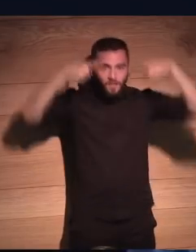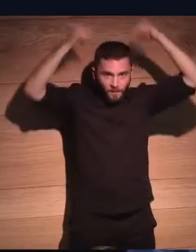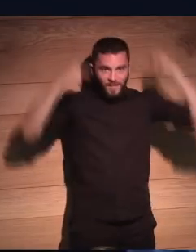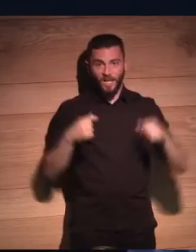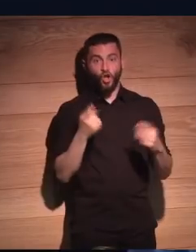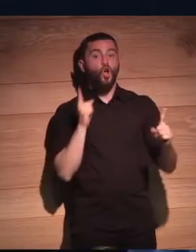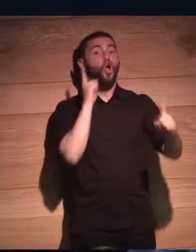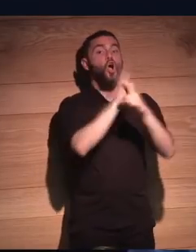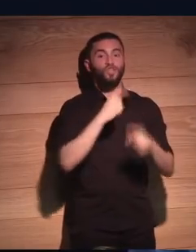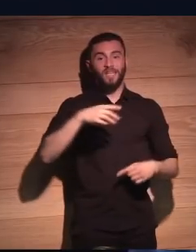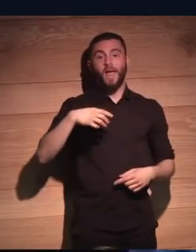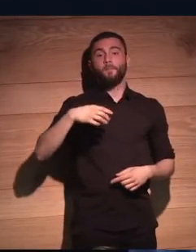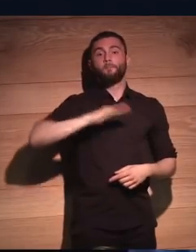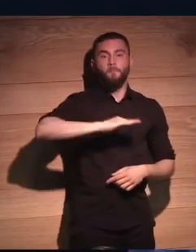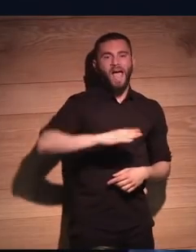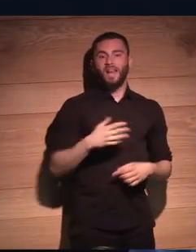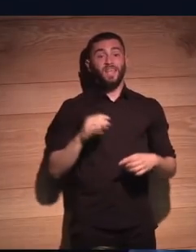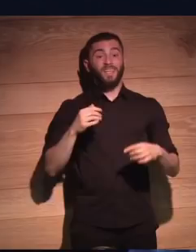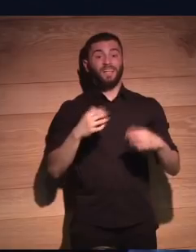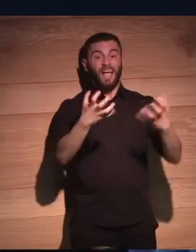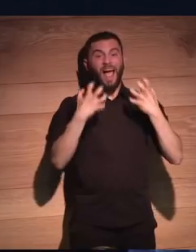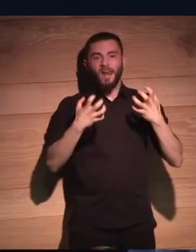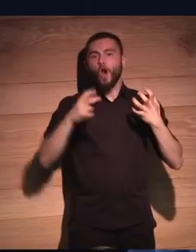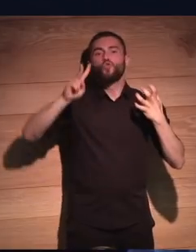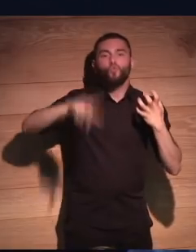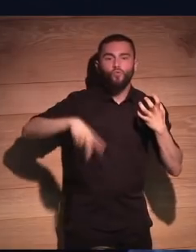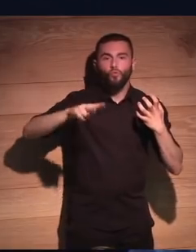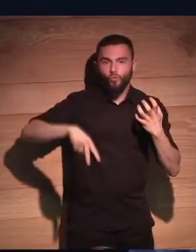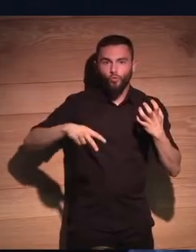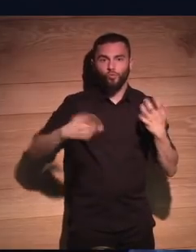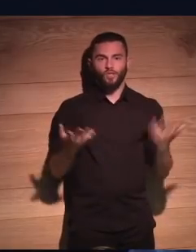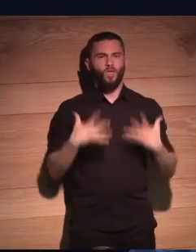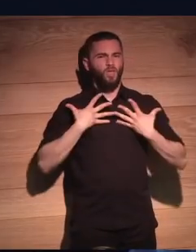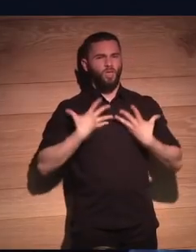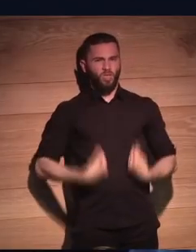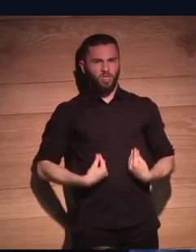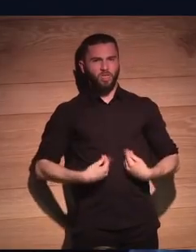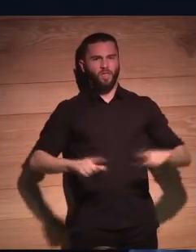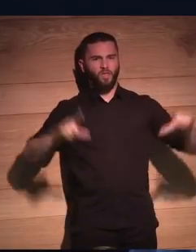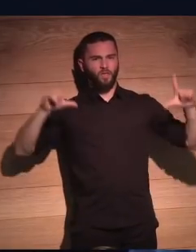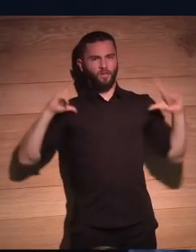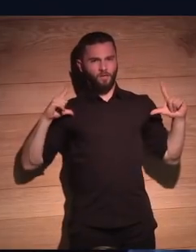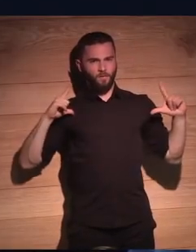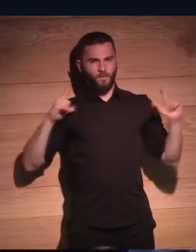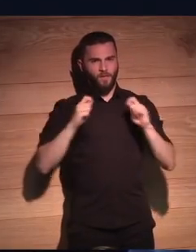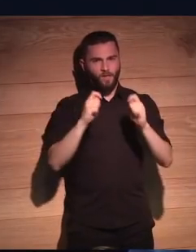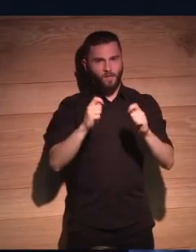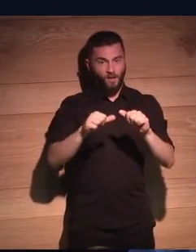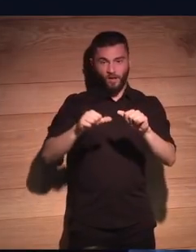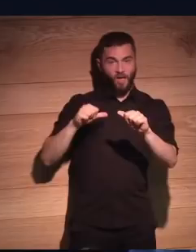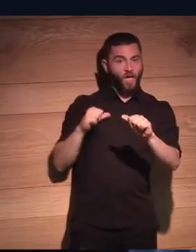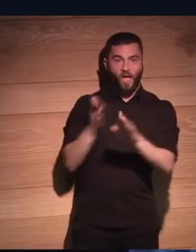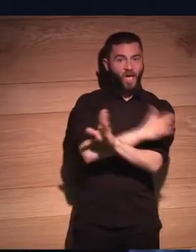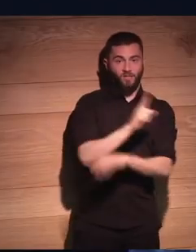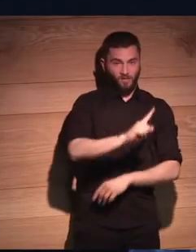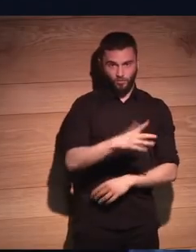al que no podrá vencer nunca. Y eso le da un dramatismo, una seriedad y una profundidad al personaje que no tenía hasta entonces. Y que